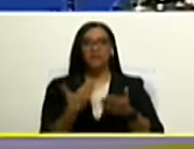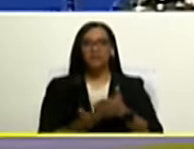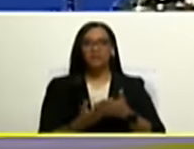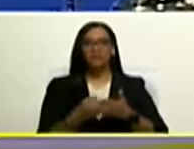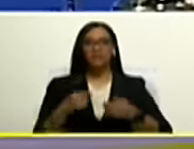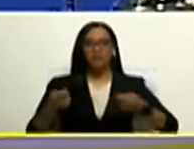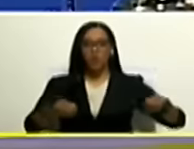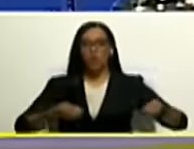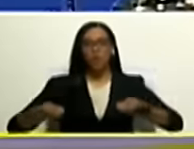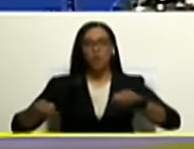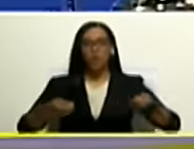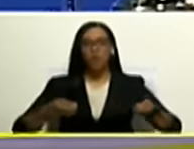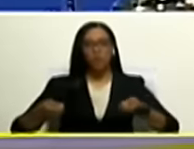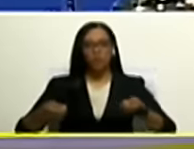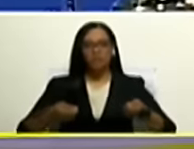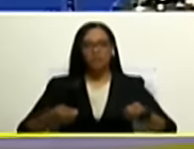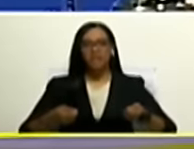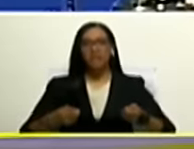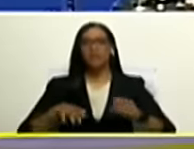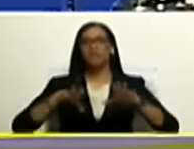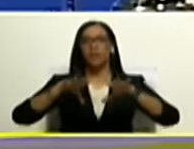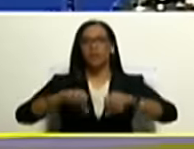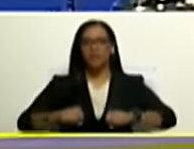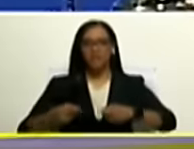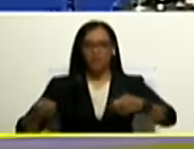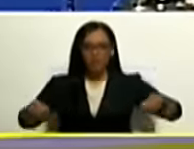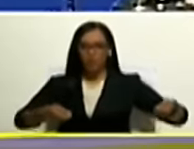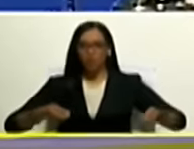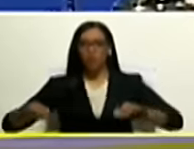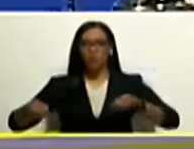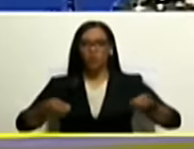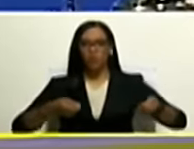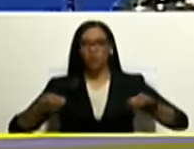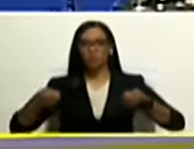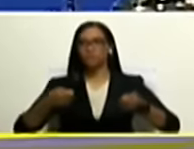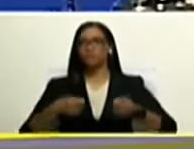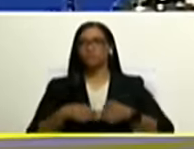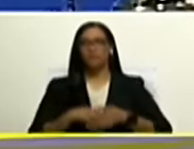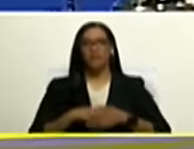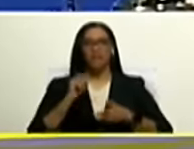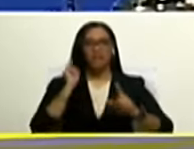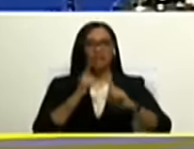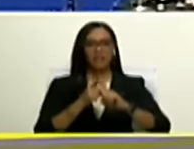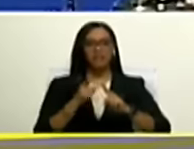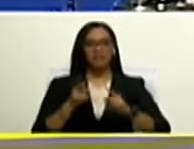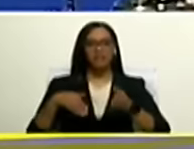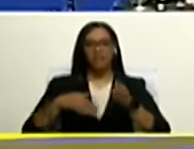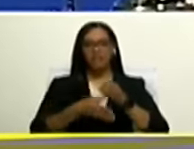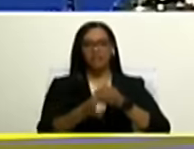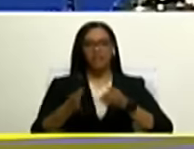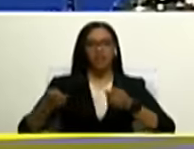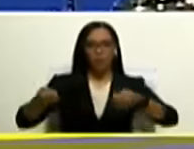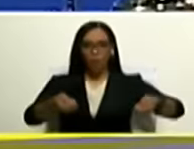Orinoco, de poseer el Orinoco y desde el río Orinoco subir